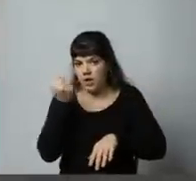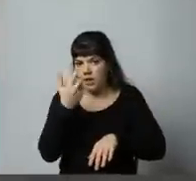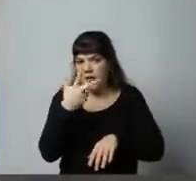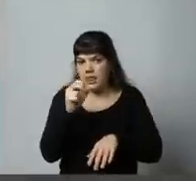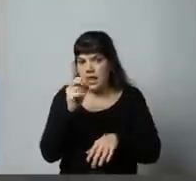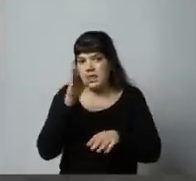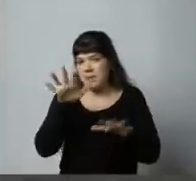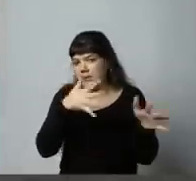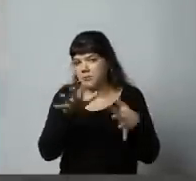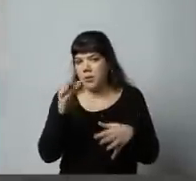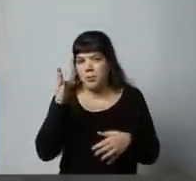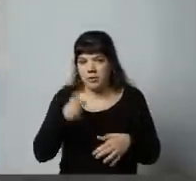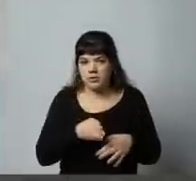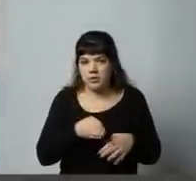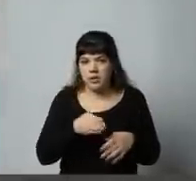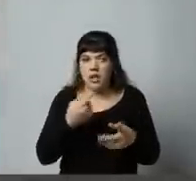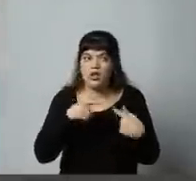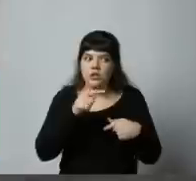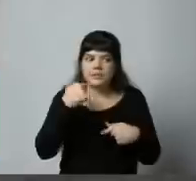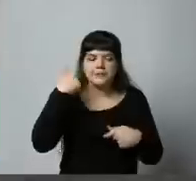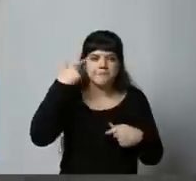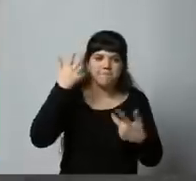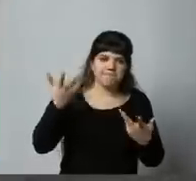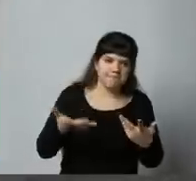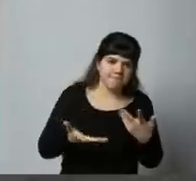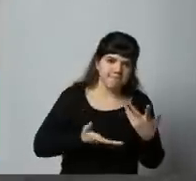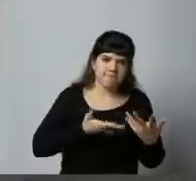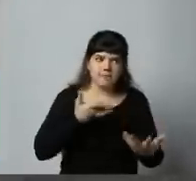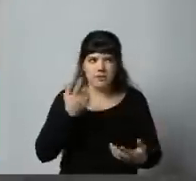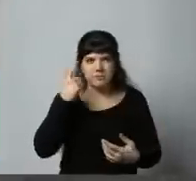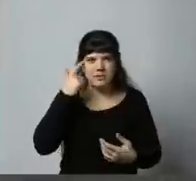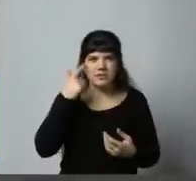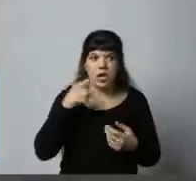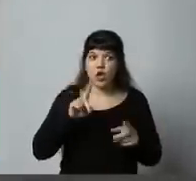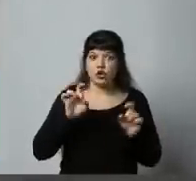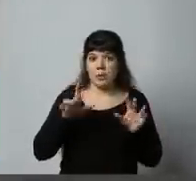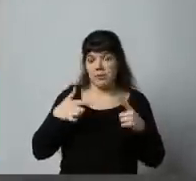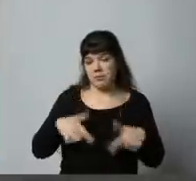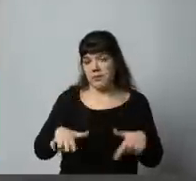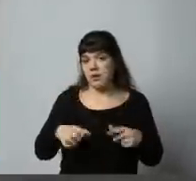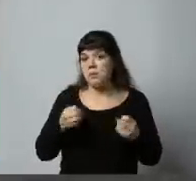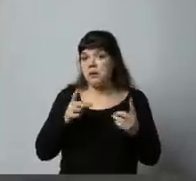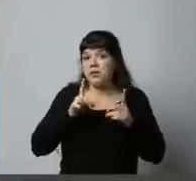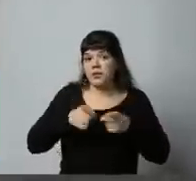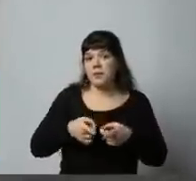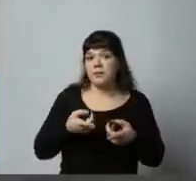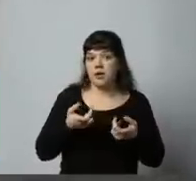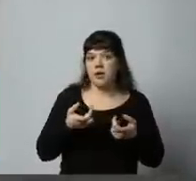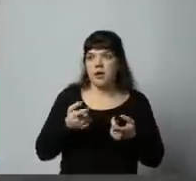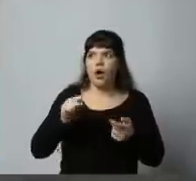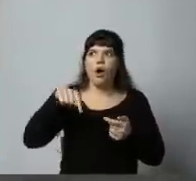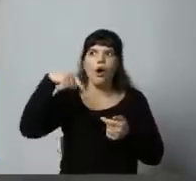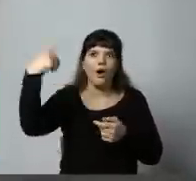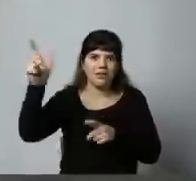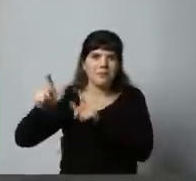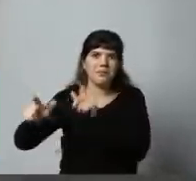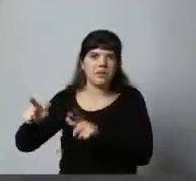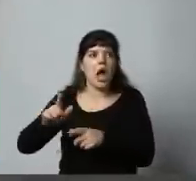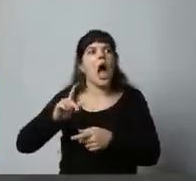si producto de estos cuestionamientos no solamente el ministro Porque después hubo repiques